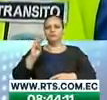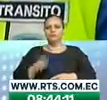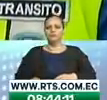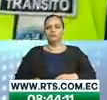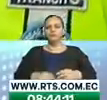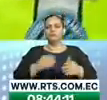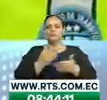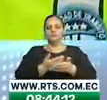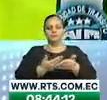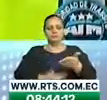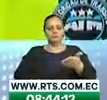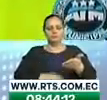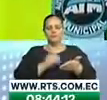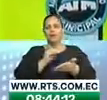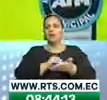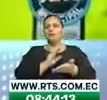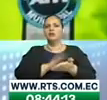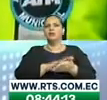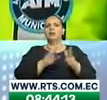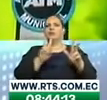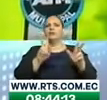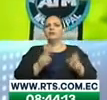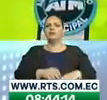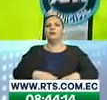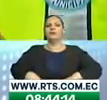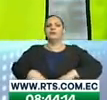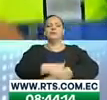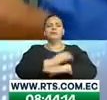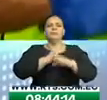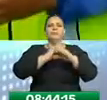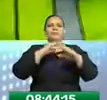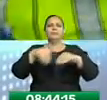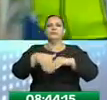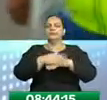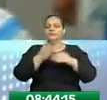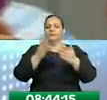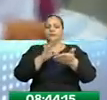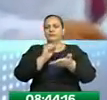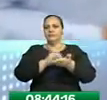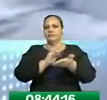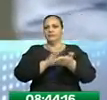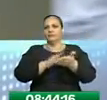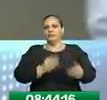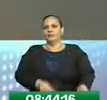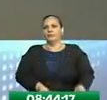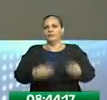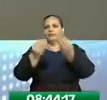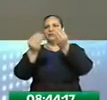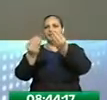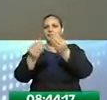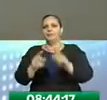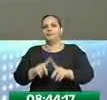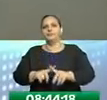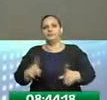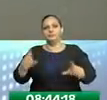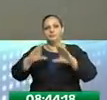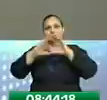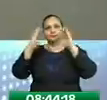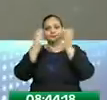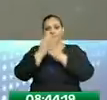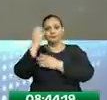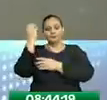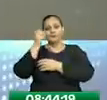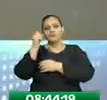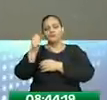COE cantonal. Y con el COE cantonal es el que da la aprobación, inmediatamente entran a operar estas rutas. Perfecto, muchas gracias. Ahí